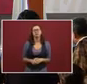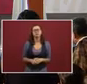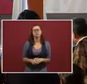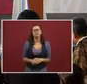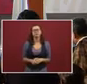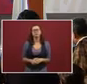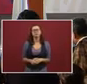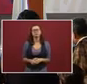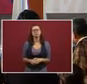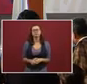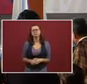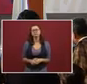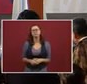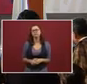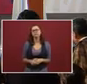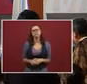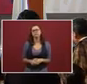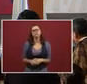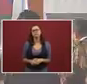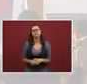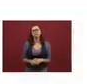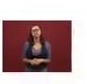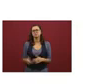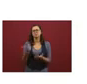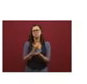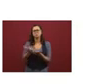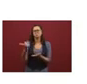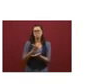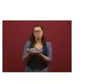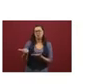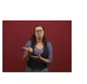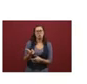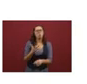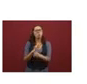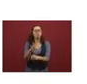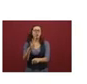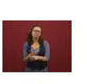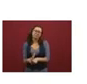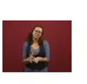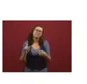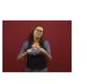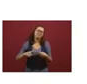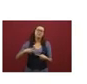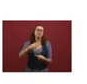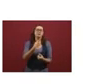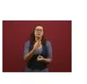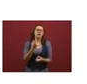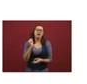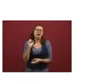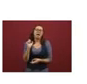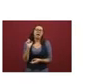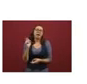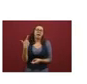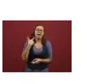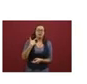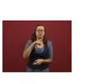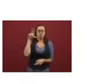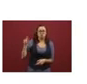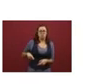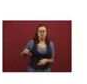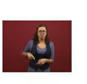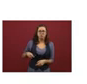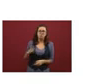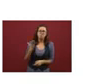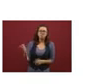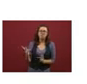se incluyen ADEFAS que nos dejaron la anterior administración por el orden de 63,000 millones de